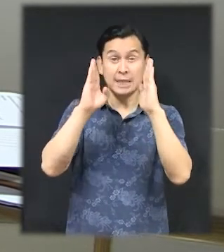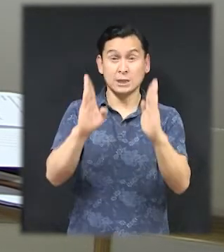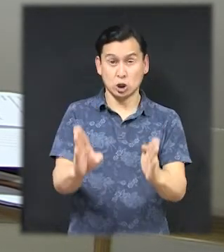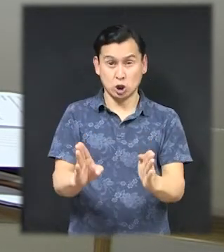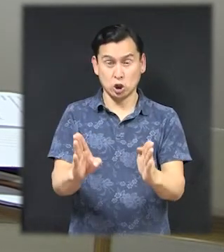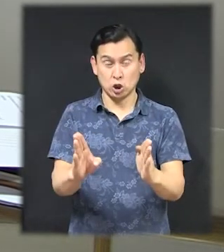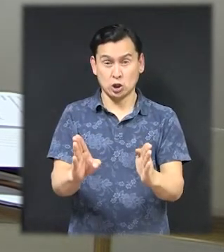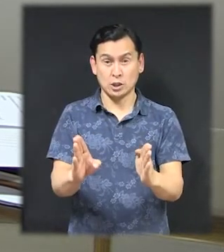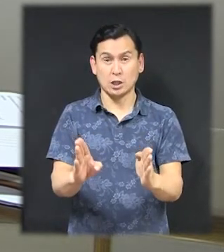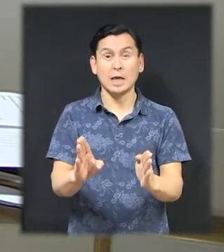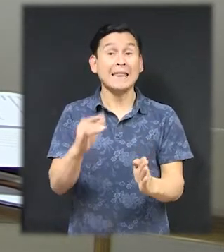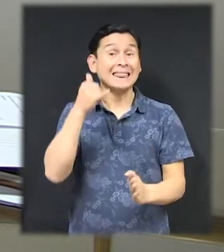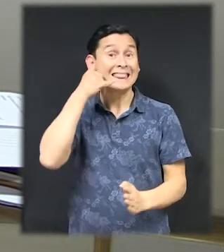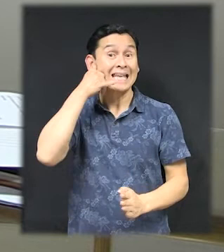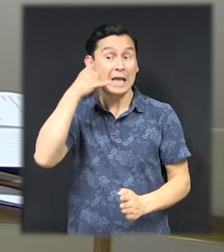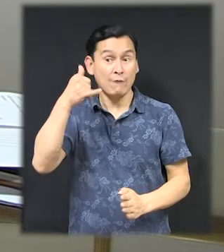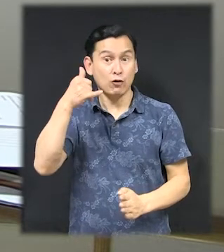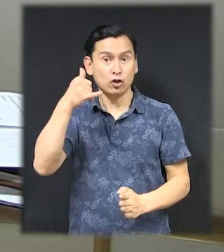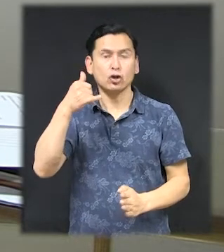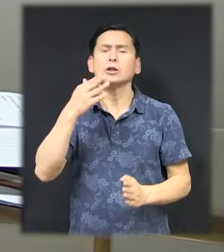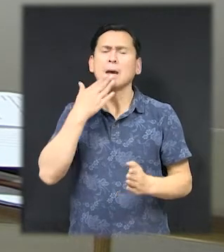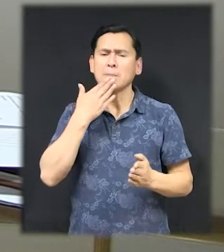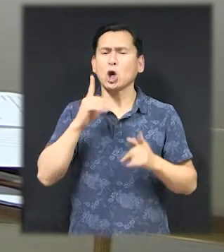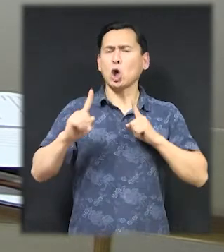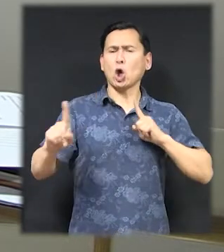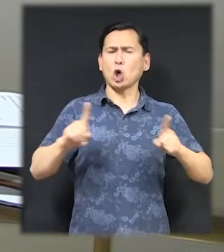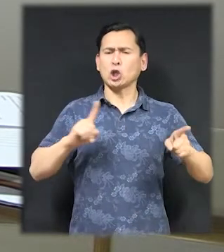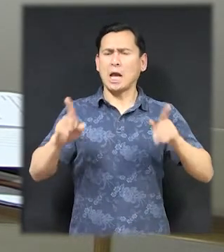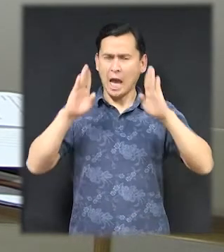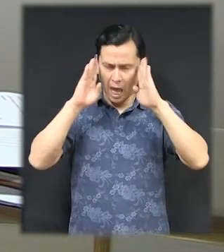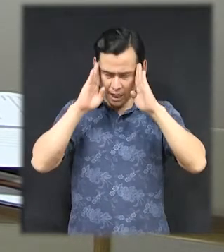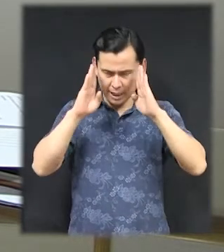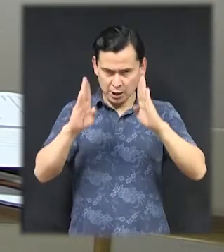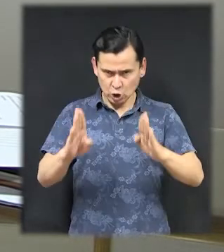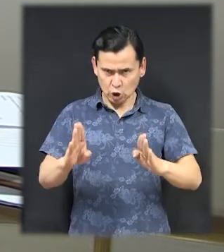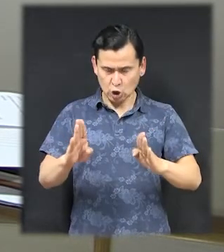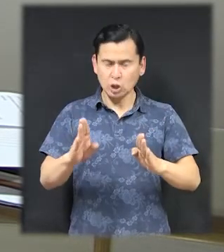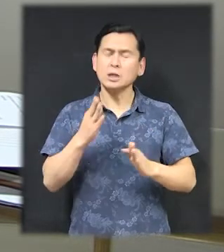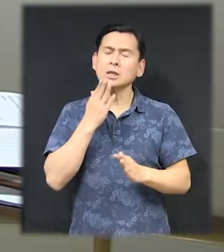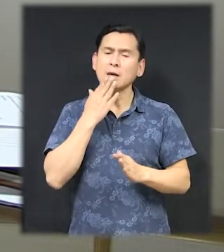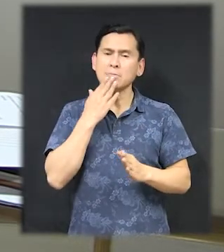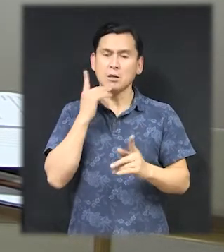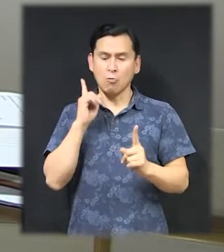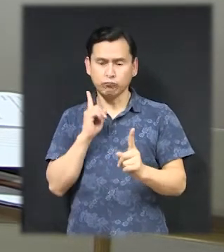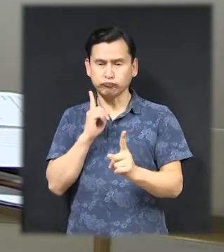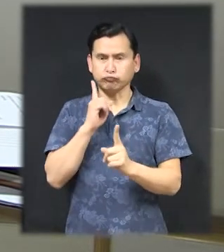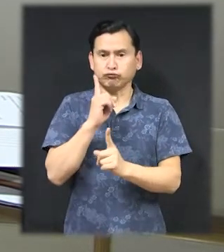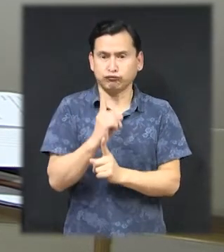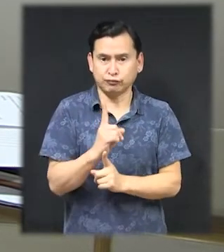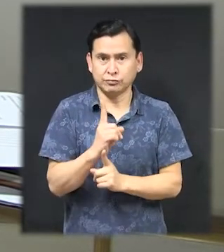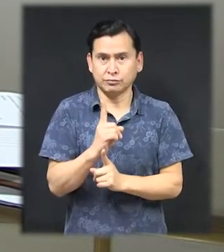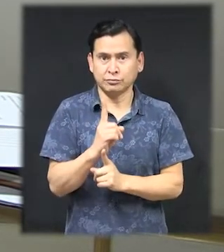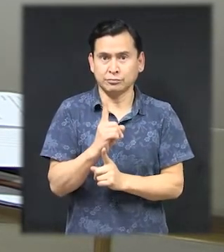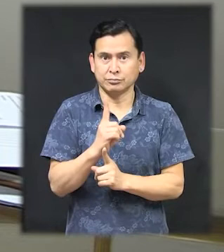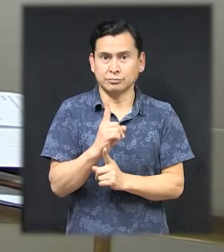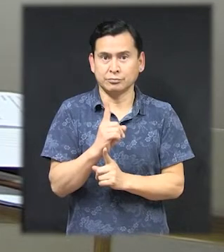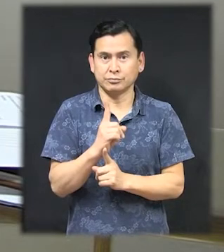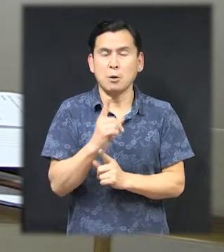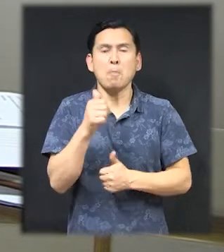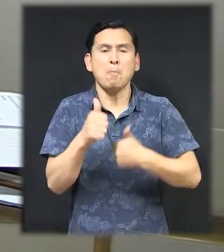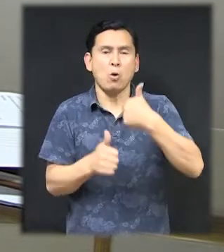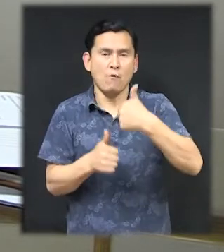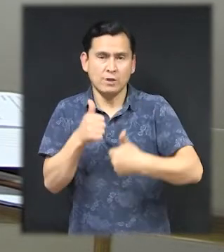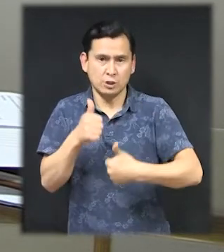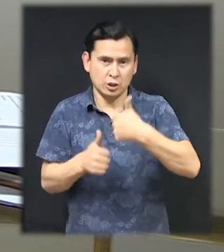los principales hitos que marcaron el 2020. Por supuesto, la aparición de la pandemia en el contexto regional en marzo